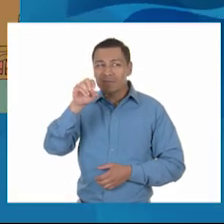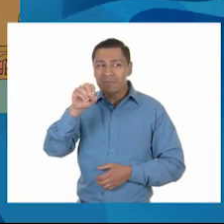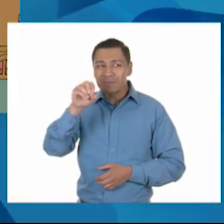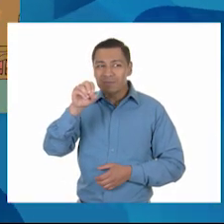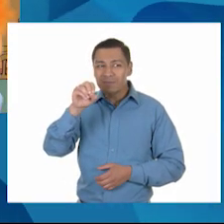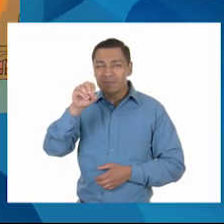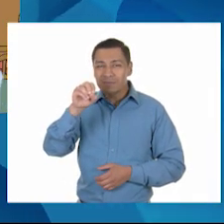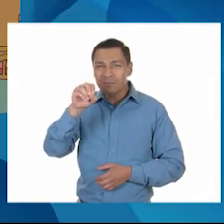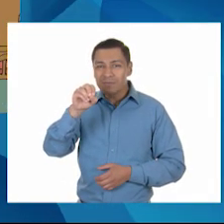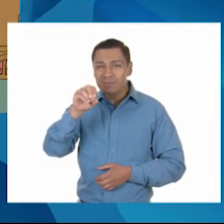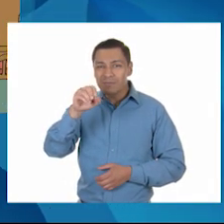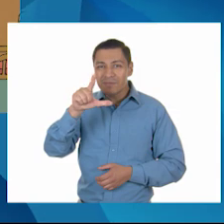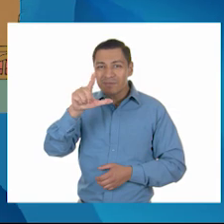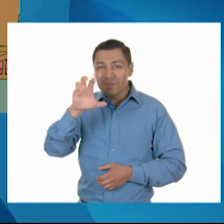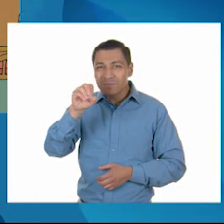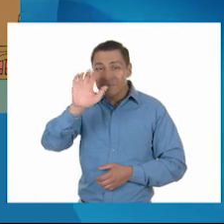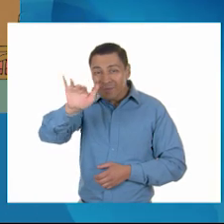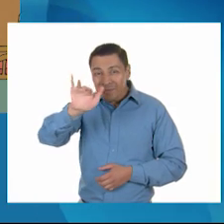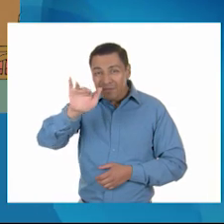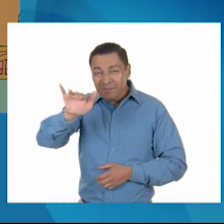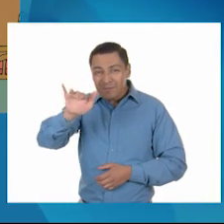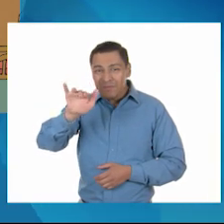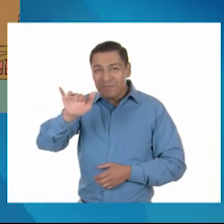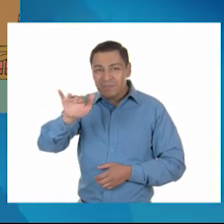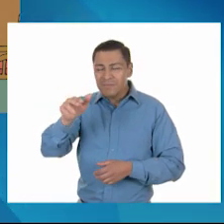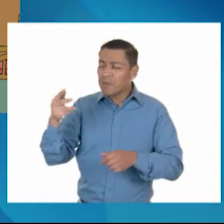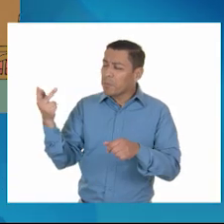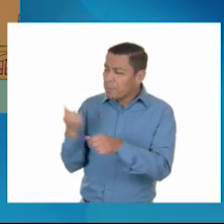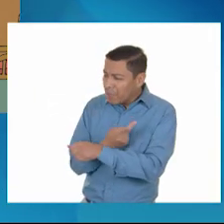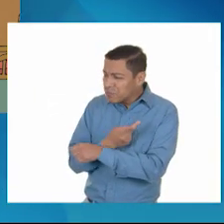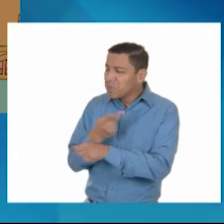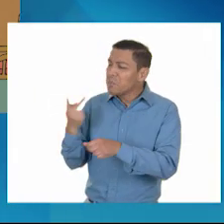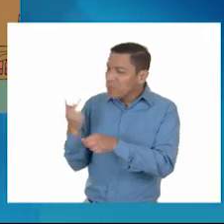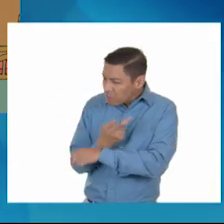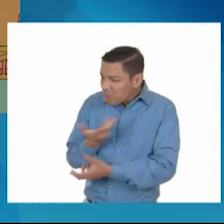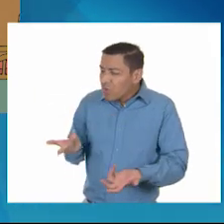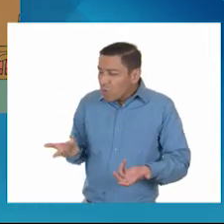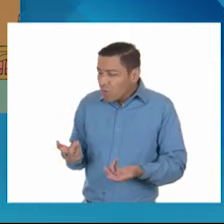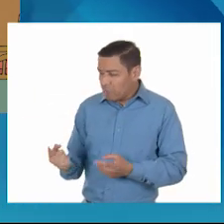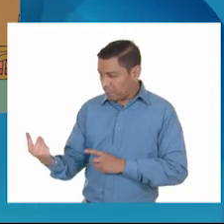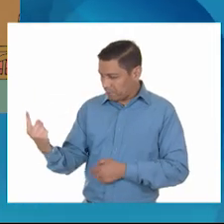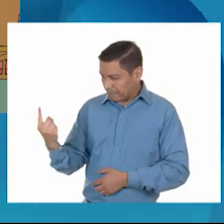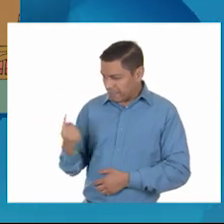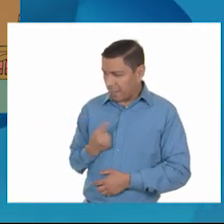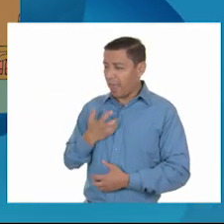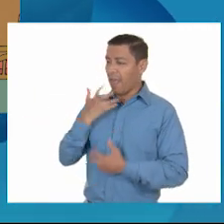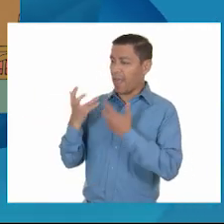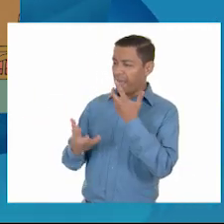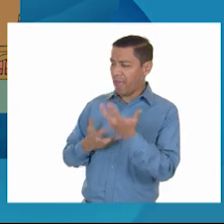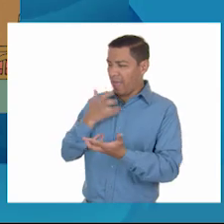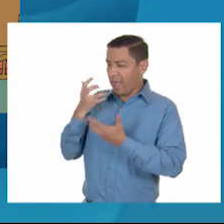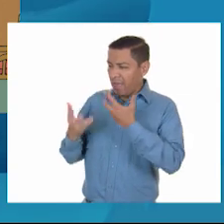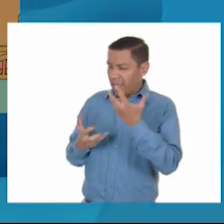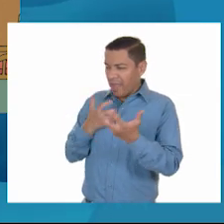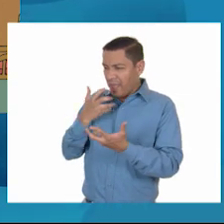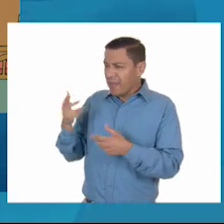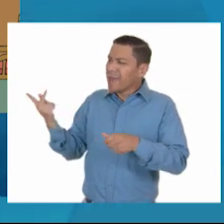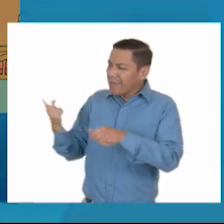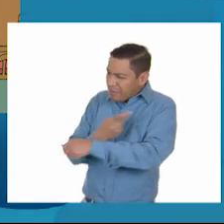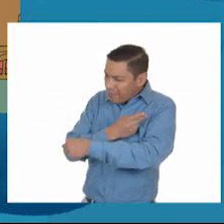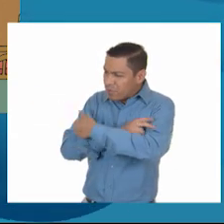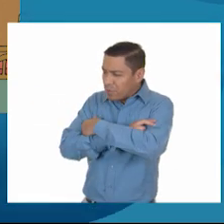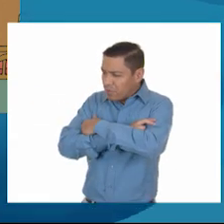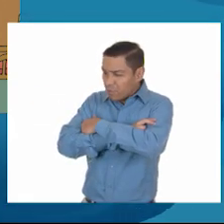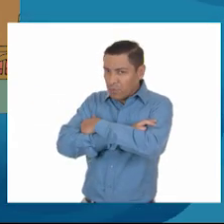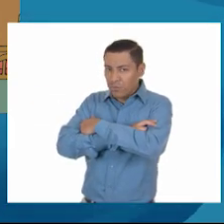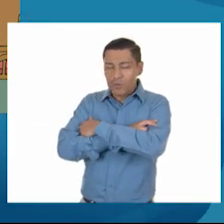¡Don Leopoldo! ¡Don Leopoldo! ¿Qué pasó, Cupertino? ¿A qué vienen esos gritos tan desaforados?